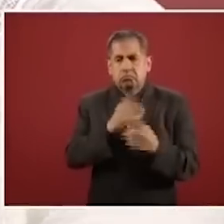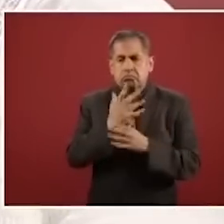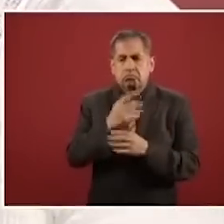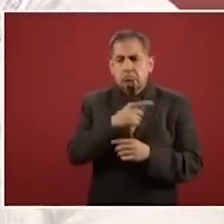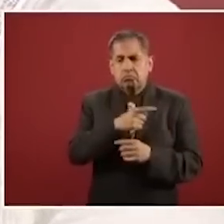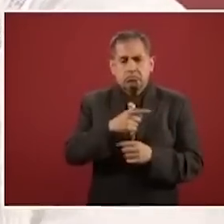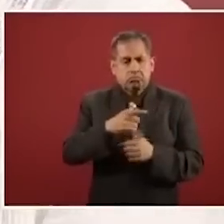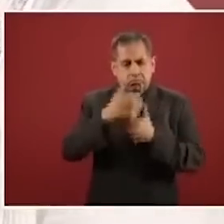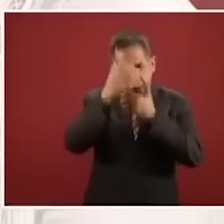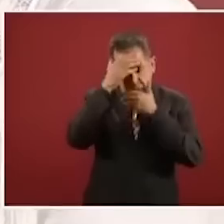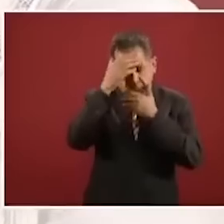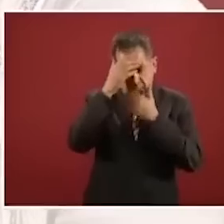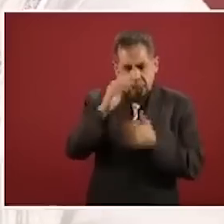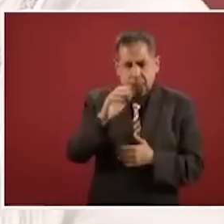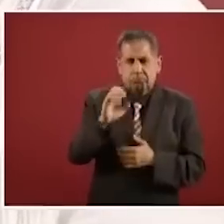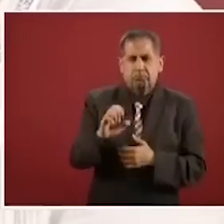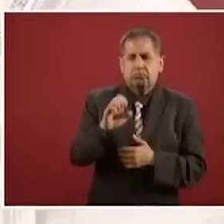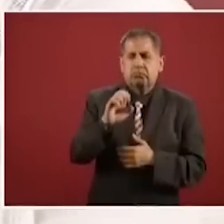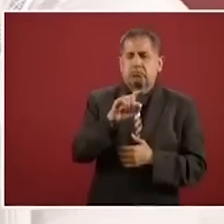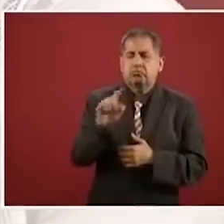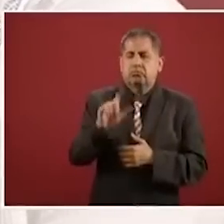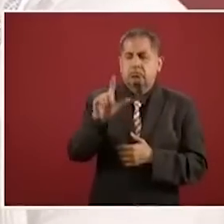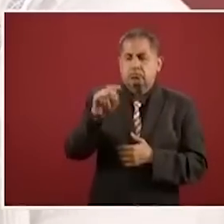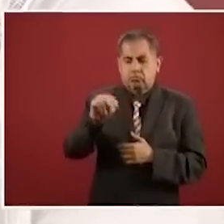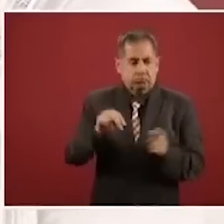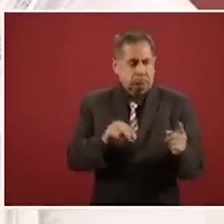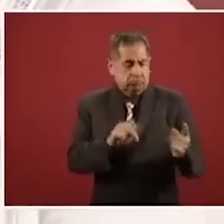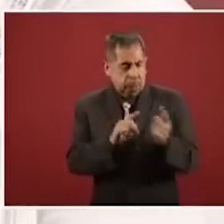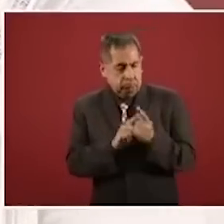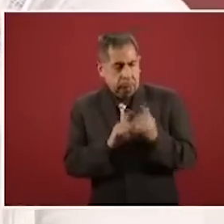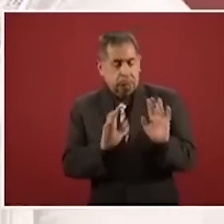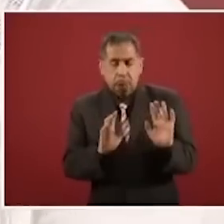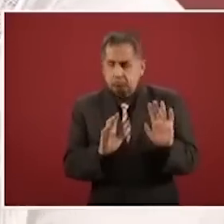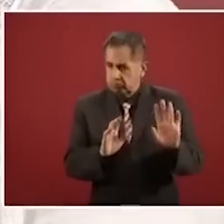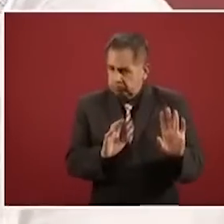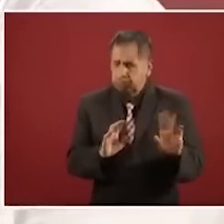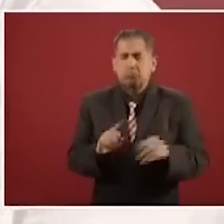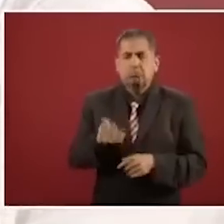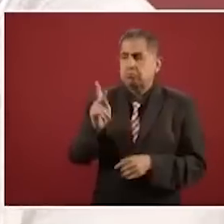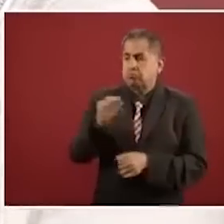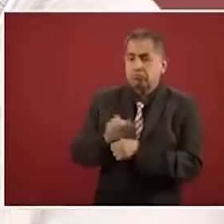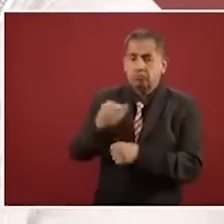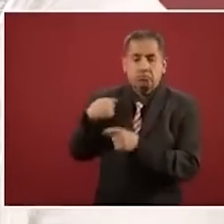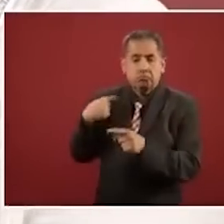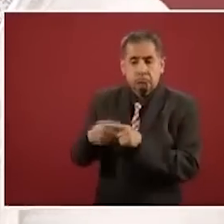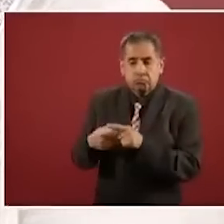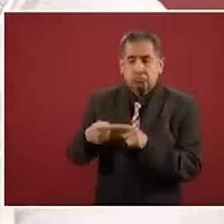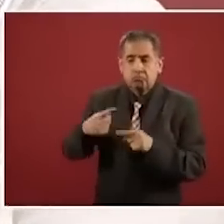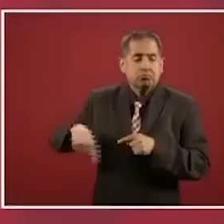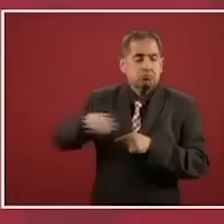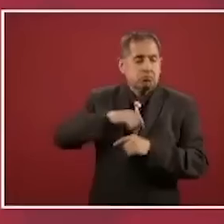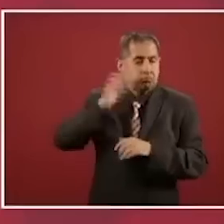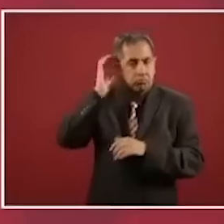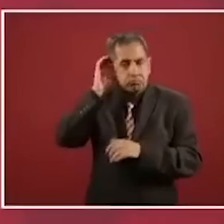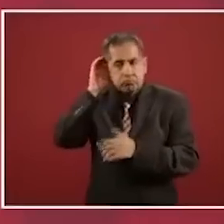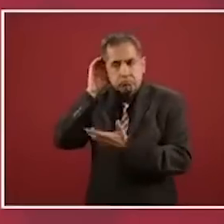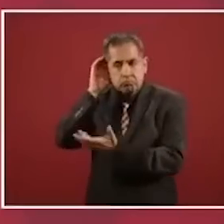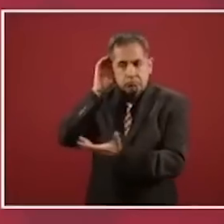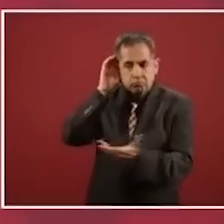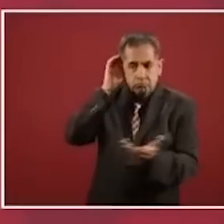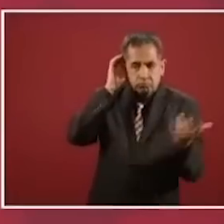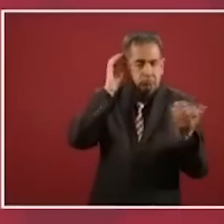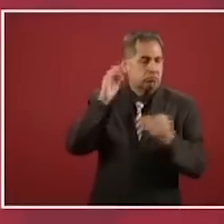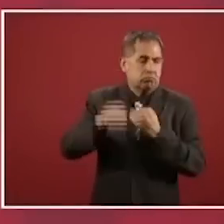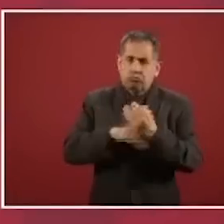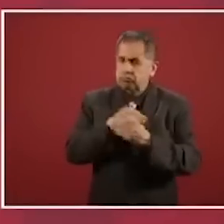de los zapatistas. Sin embargo, en este proceso lo que se ha definido es escuchar la voz